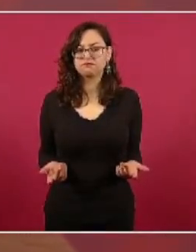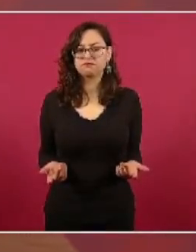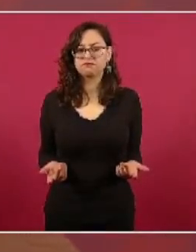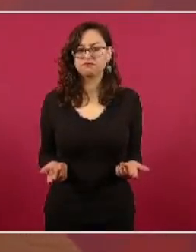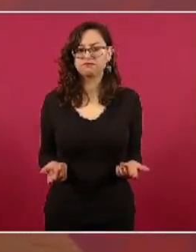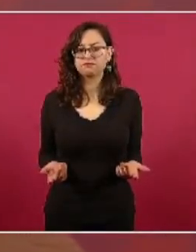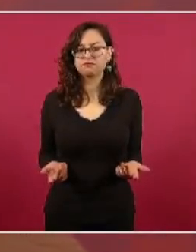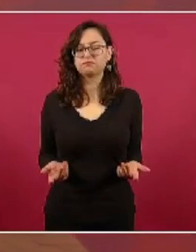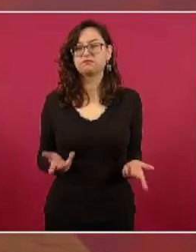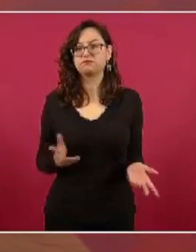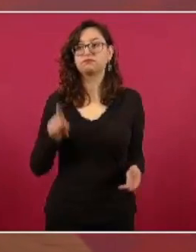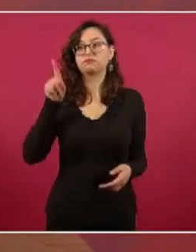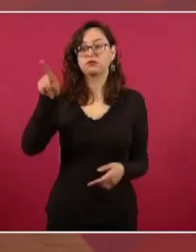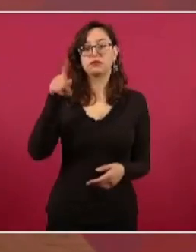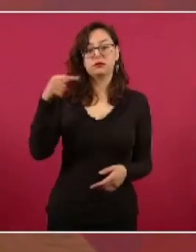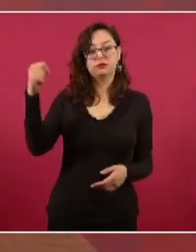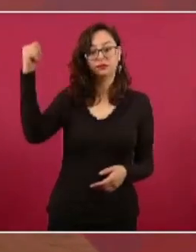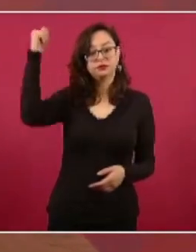a